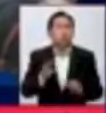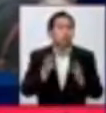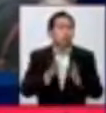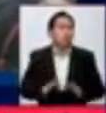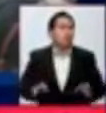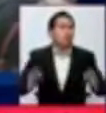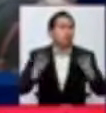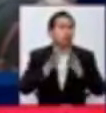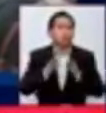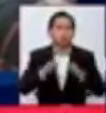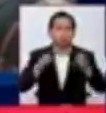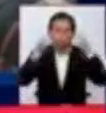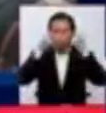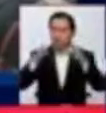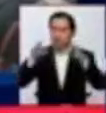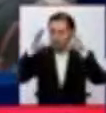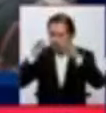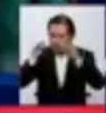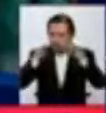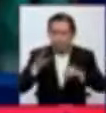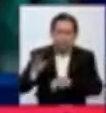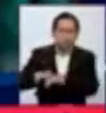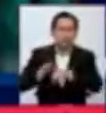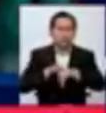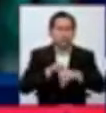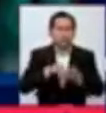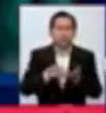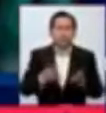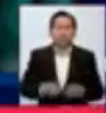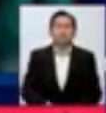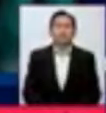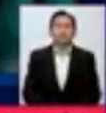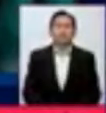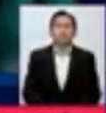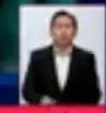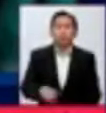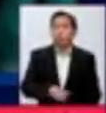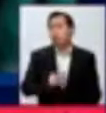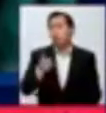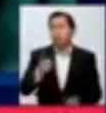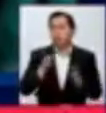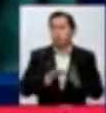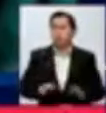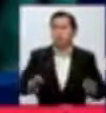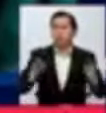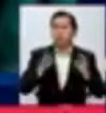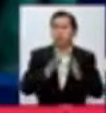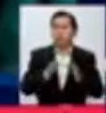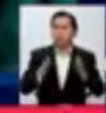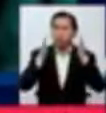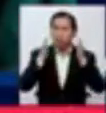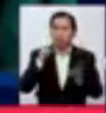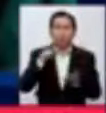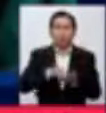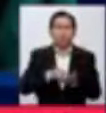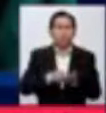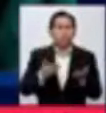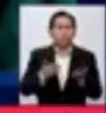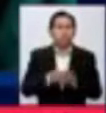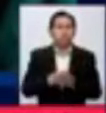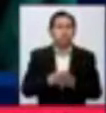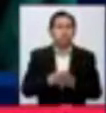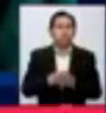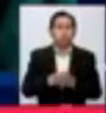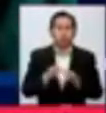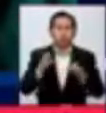fundamental utilizar el ámbito educativo para prevención de violencias. Otro ámbito que creo que también es importante tocarlo es los medios